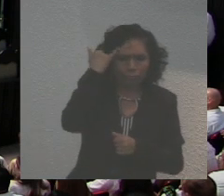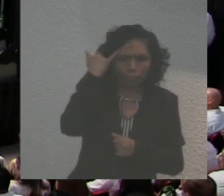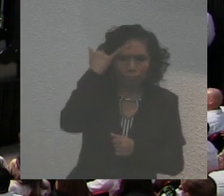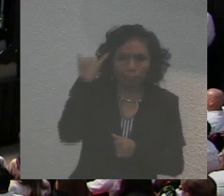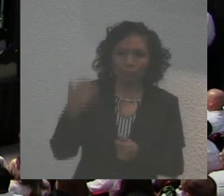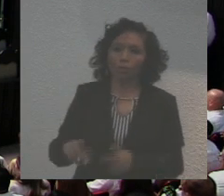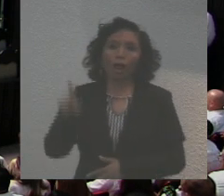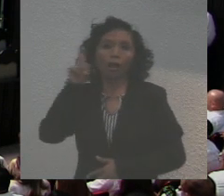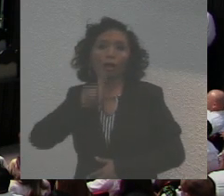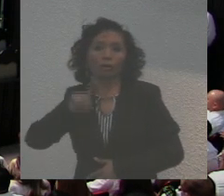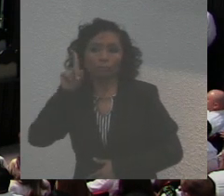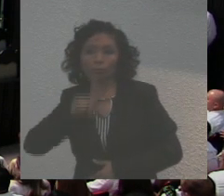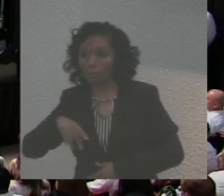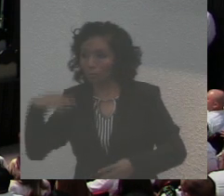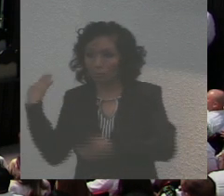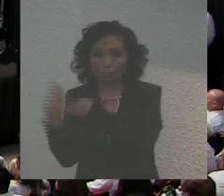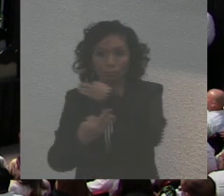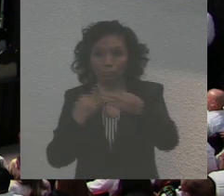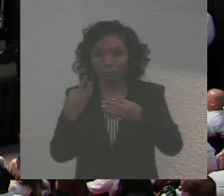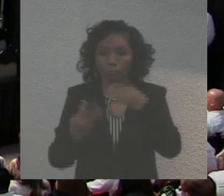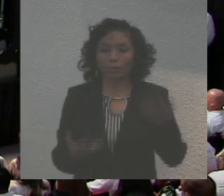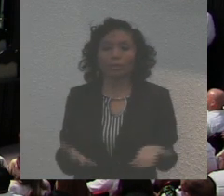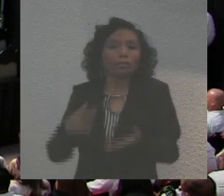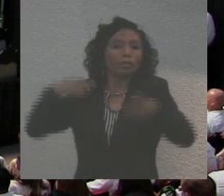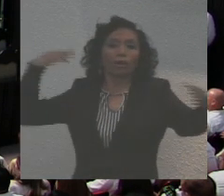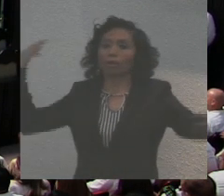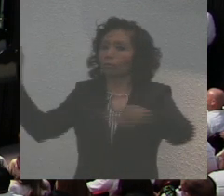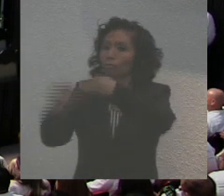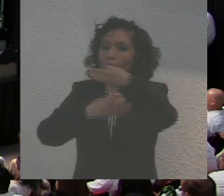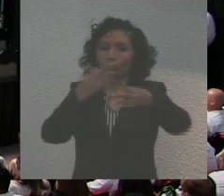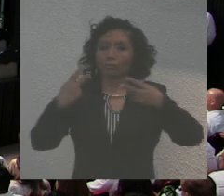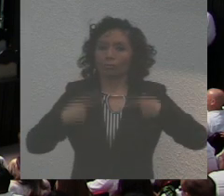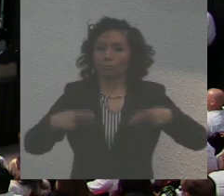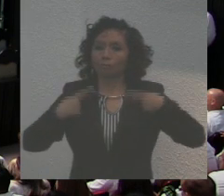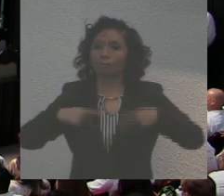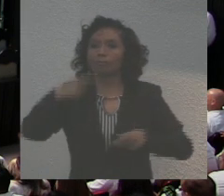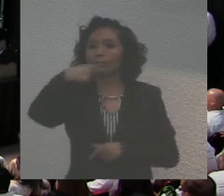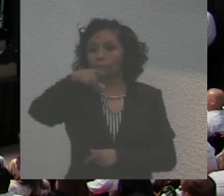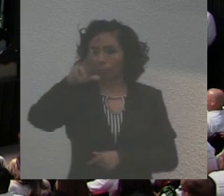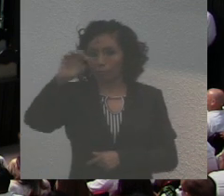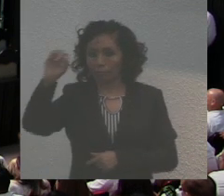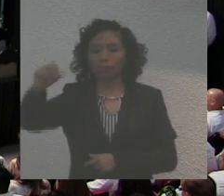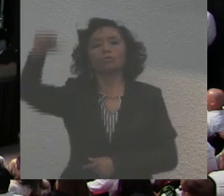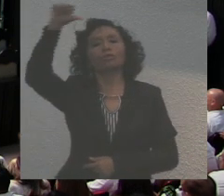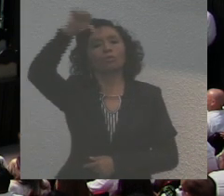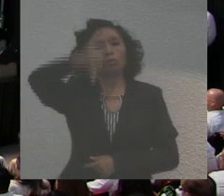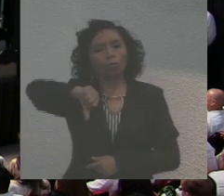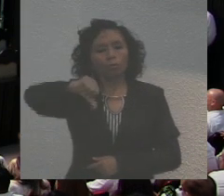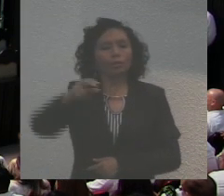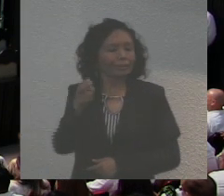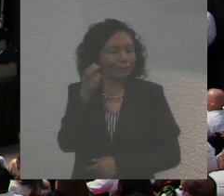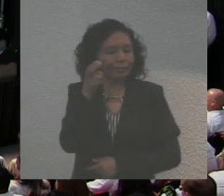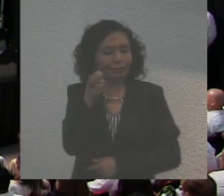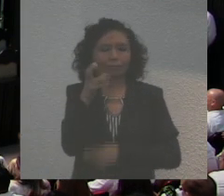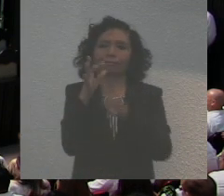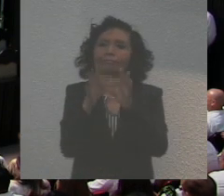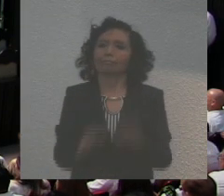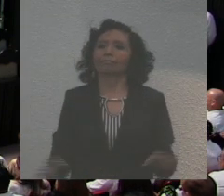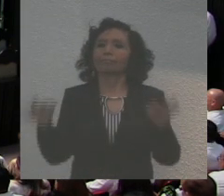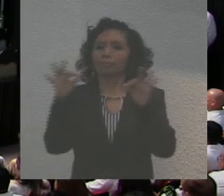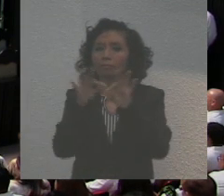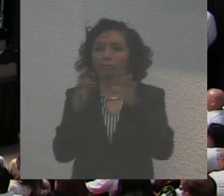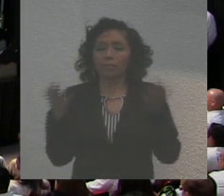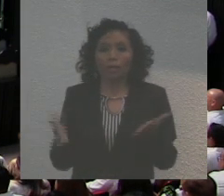nuestras mujeres y, por supuesto, a todo nuestro pueblo de Quintana Roo, que hoy es el principal festejado.